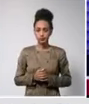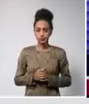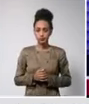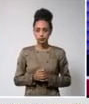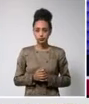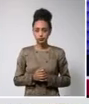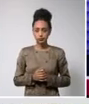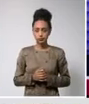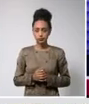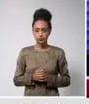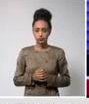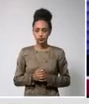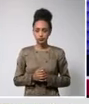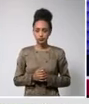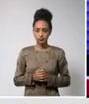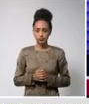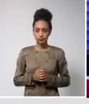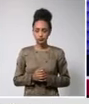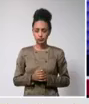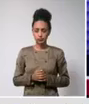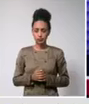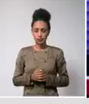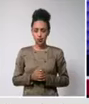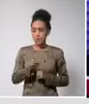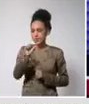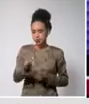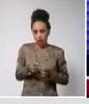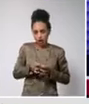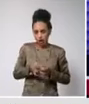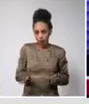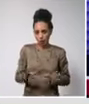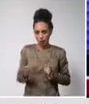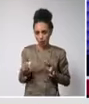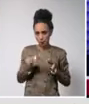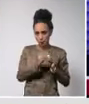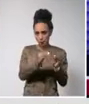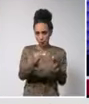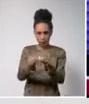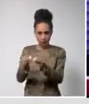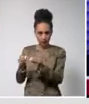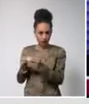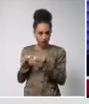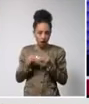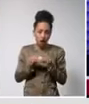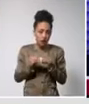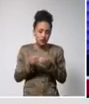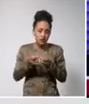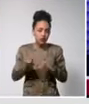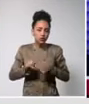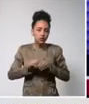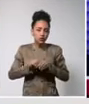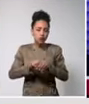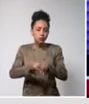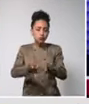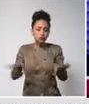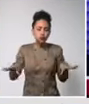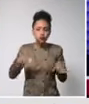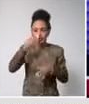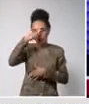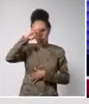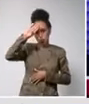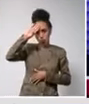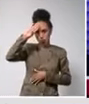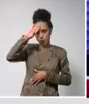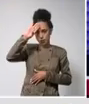meses, de casos autóctonos, propios de la transmisión en Cuba, propios de